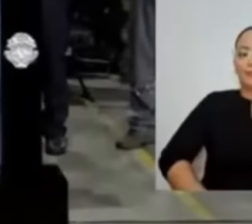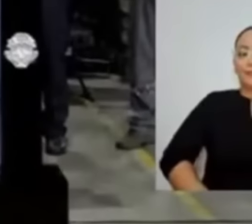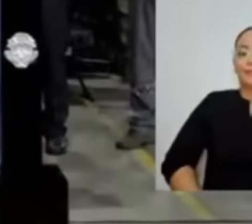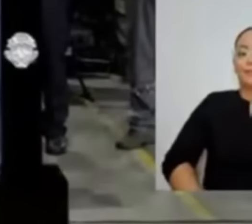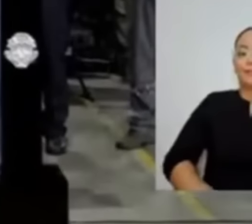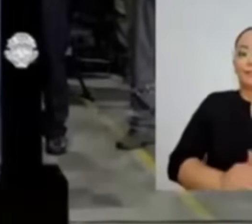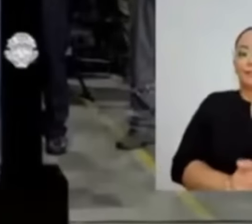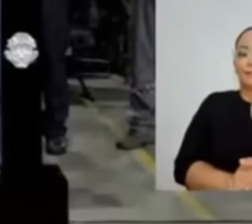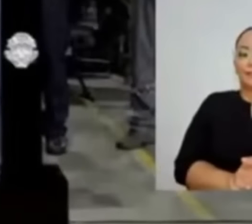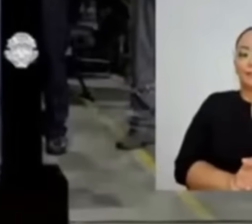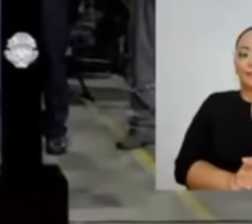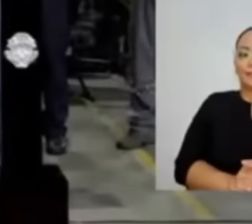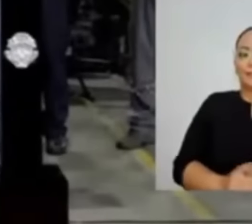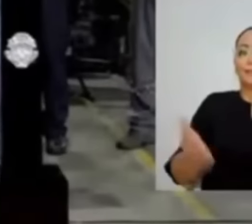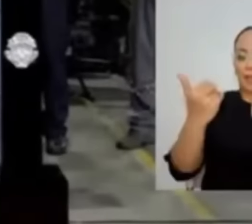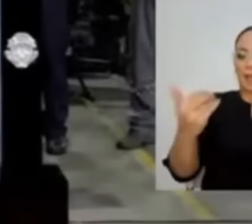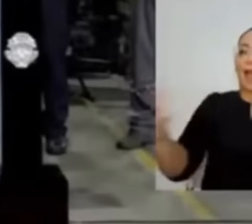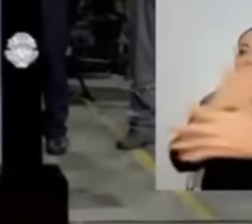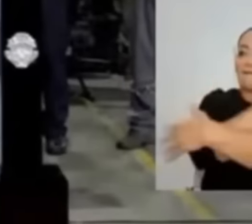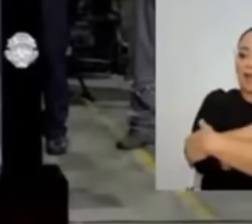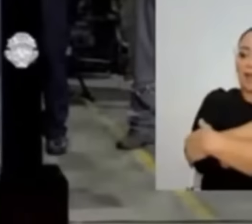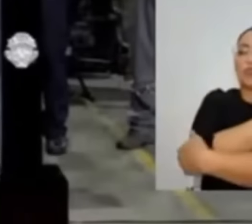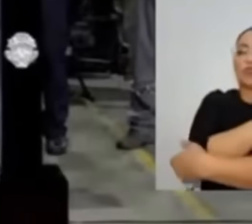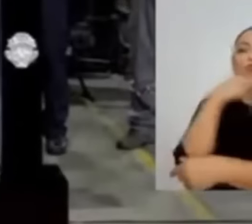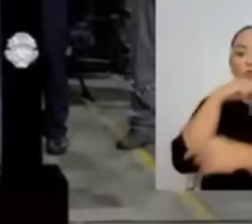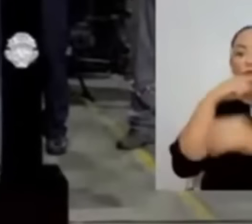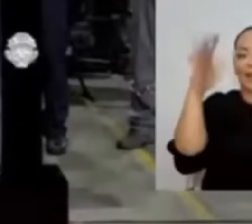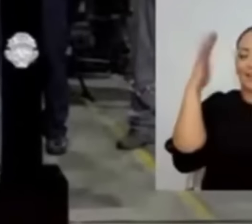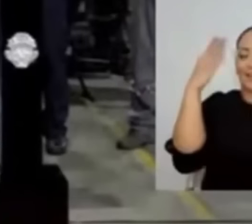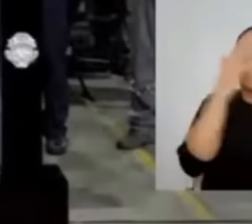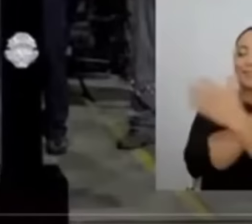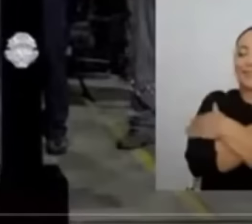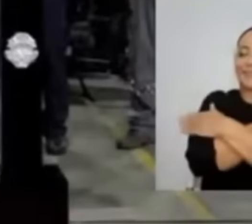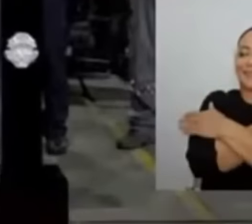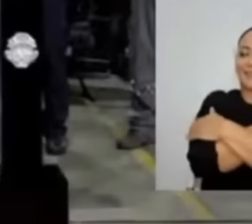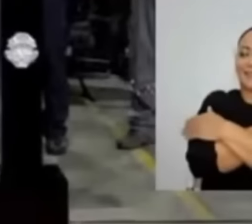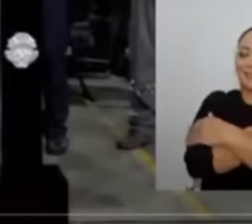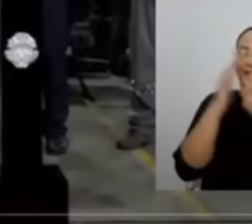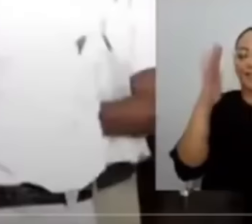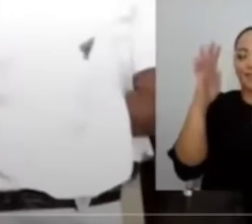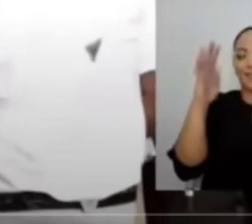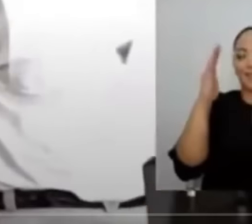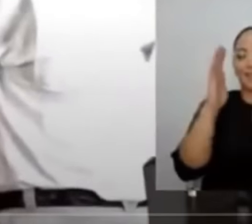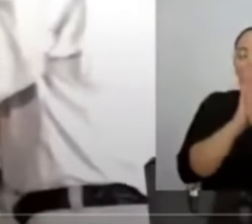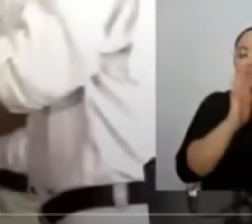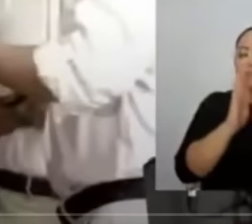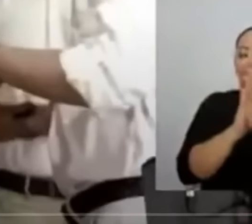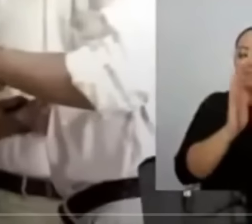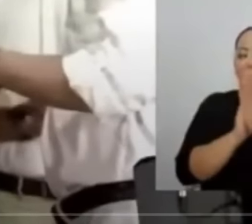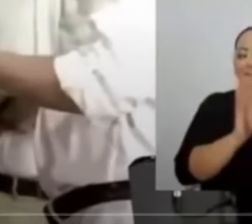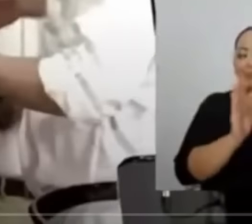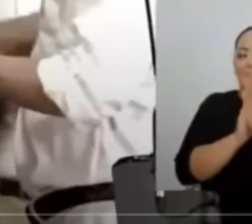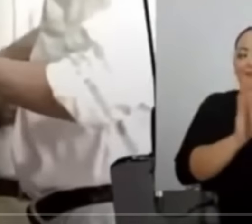Otro abrazo para la Cruz Roja. Venga para acá. Eso. Vean que la Cruz Roja hizo un buen trabajo, parece acá, ¿eh? Porque en